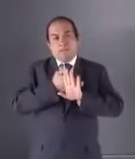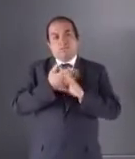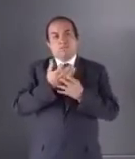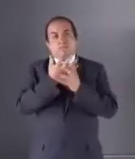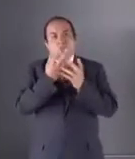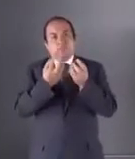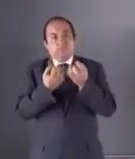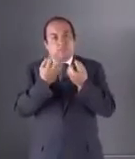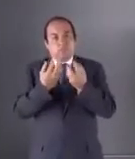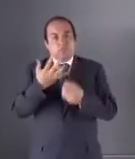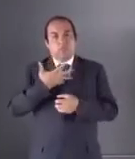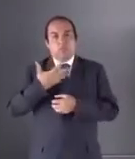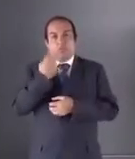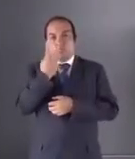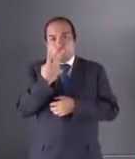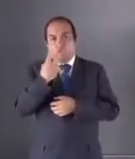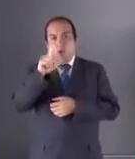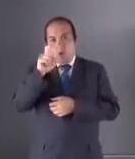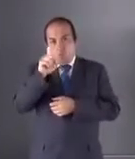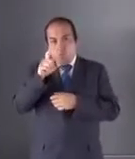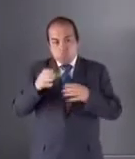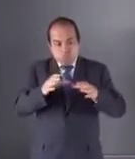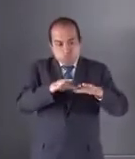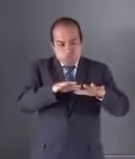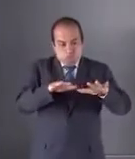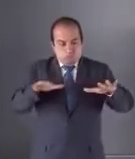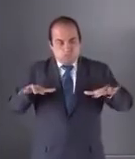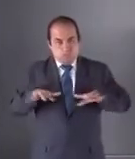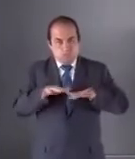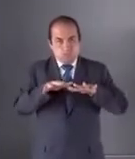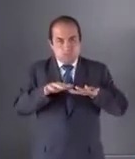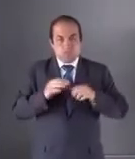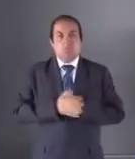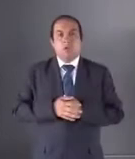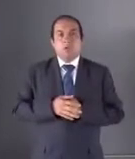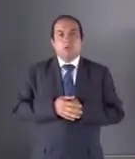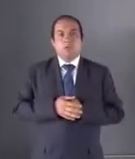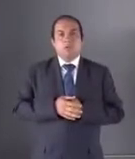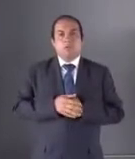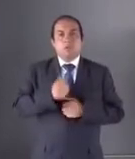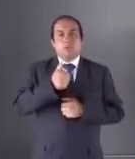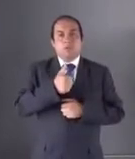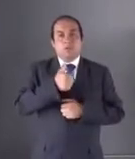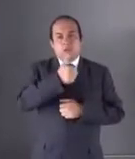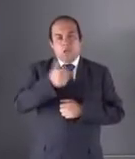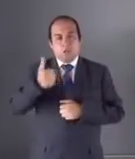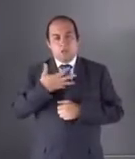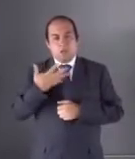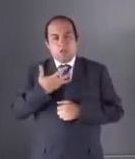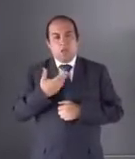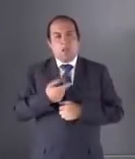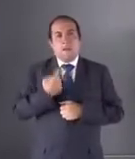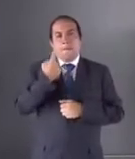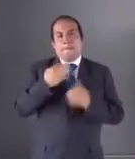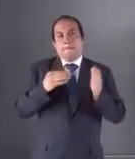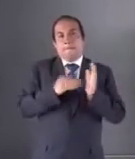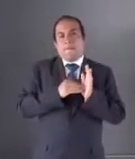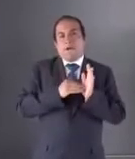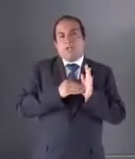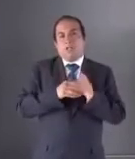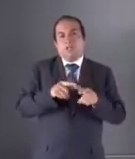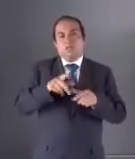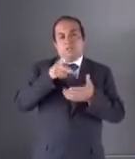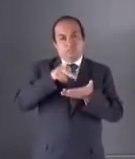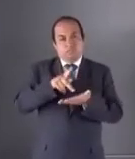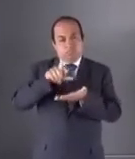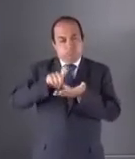dos cisternas, cada una de 10.000 litros, en la que una son aguas pluviales y en